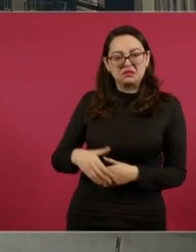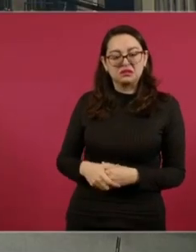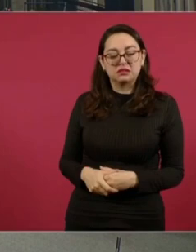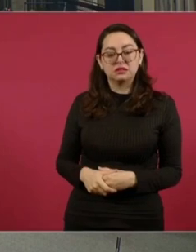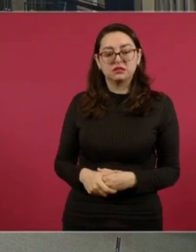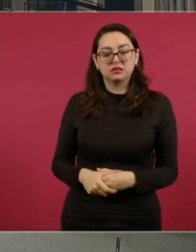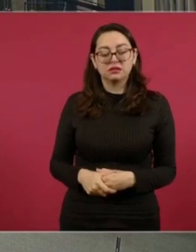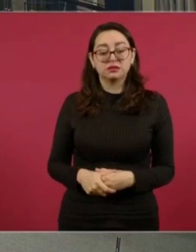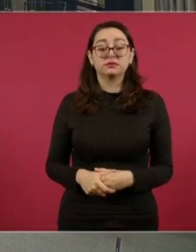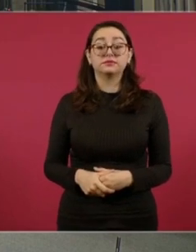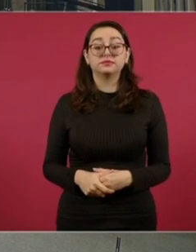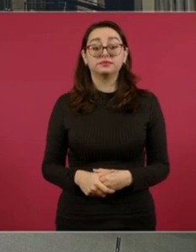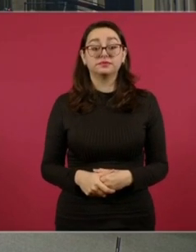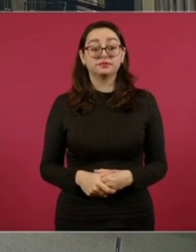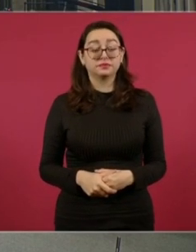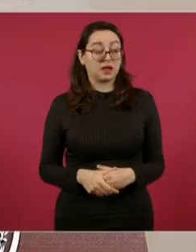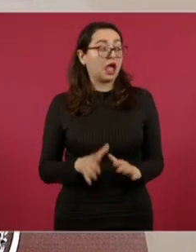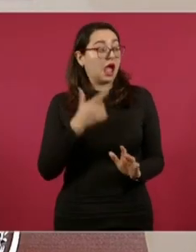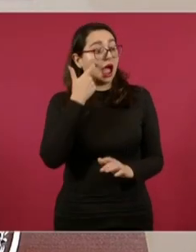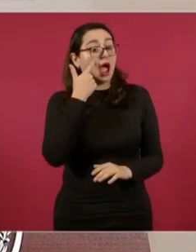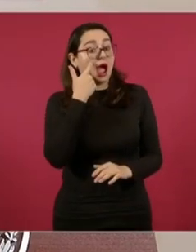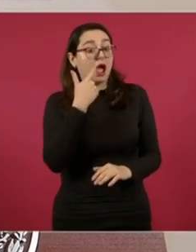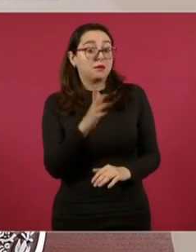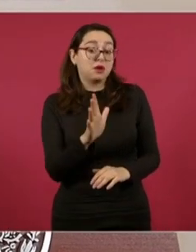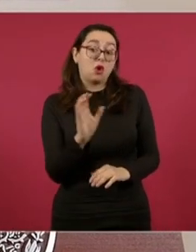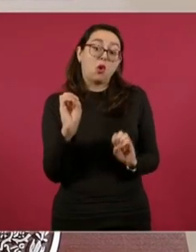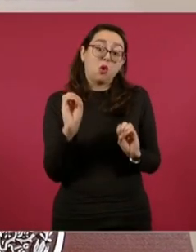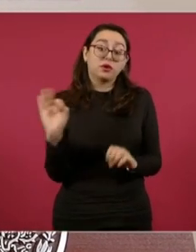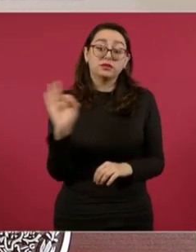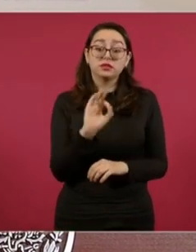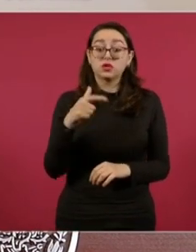A ver si lo encuentran o me equivoqué.